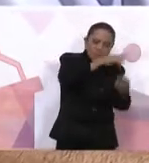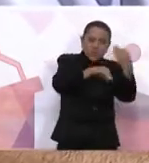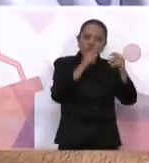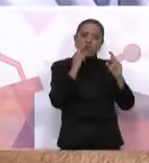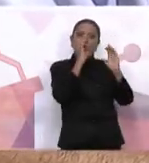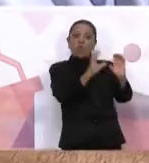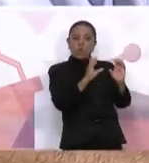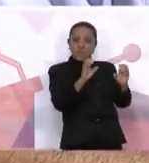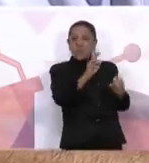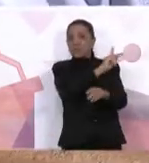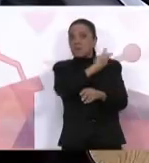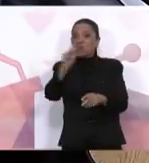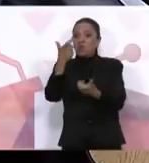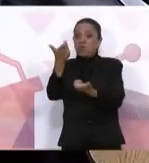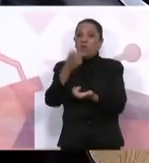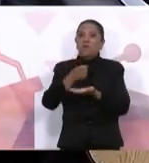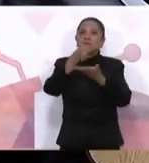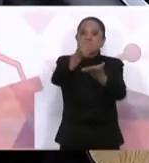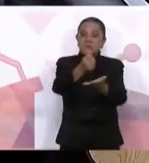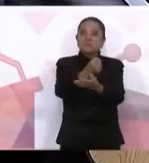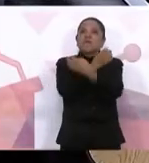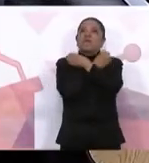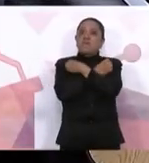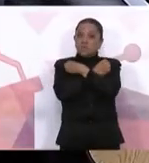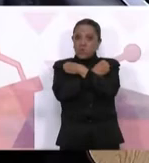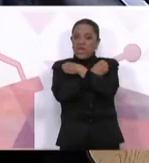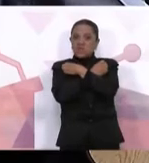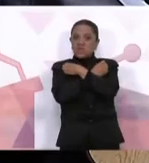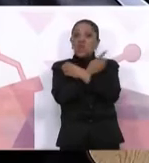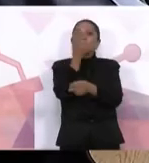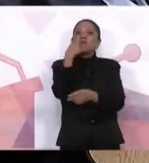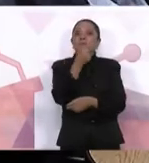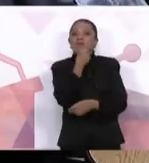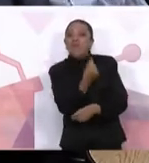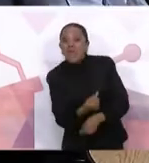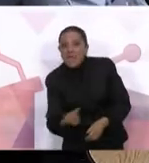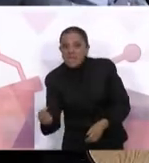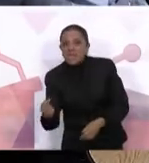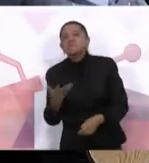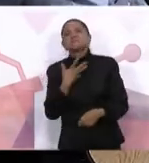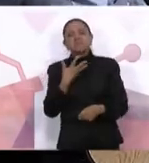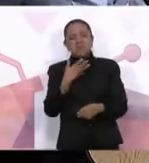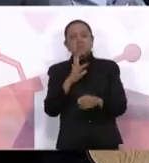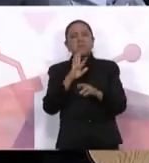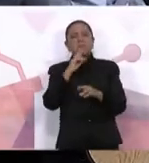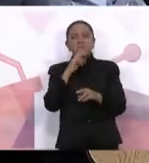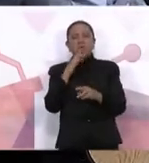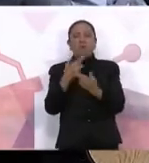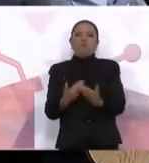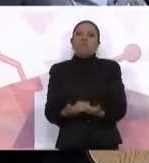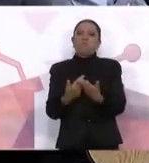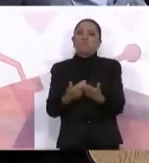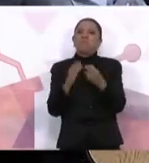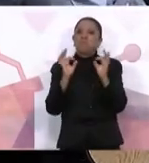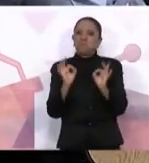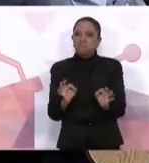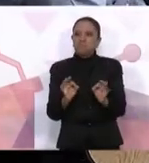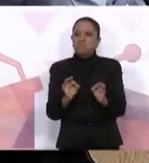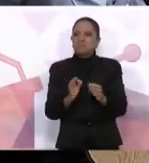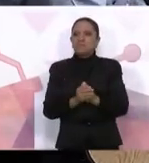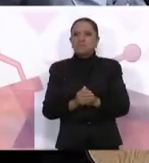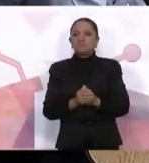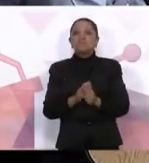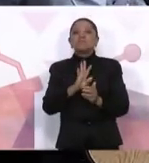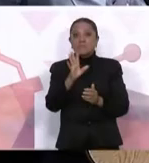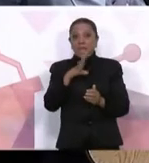que tenga mi gobierno le quedan todavía 33 segundos alguien se hacer una réplica a la respuesta al candidato fidel